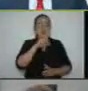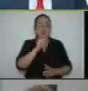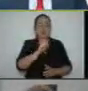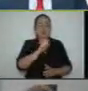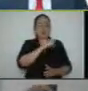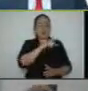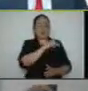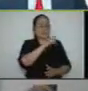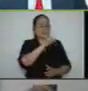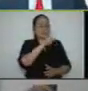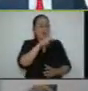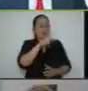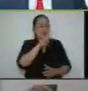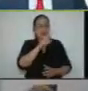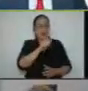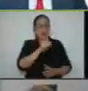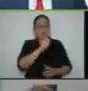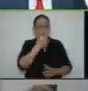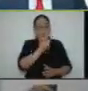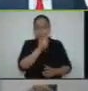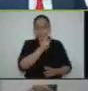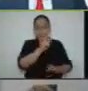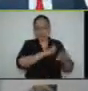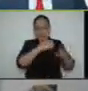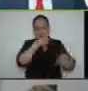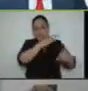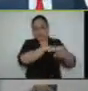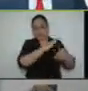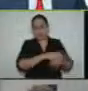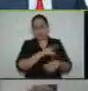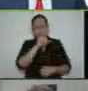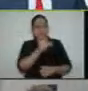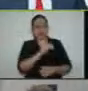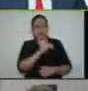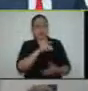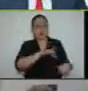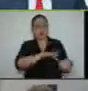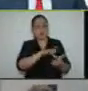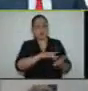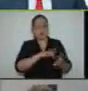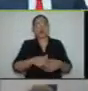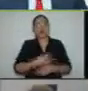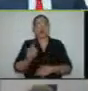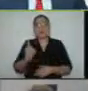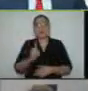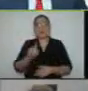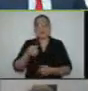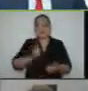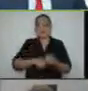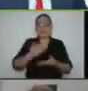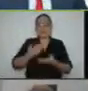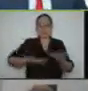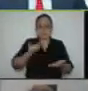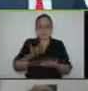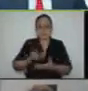me apartaría por dos razones esenciales. Primero, porque en el proyecto se dice, y en esa parte estoy de acuerdo, que